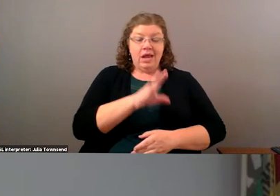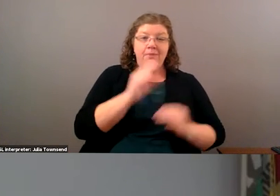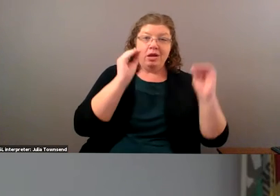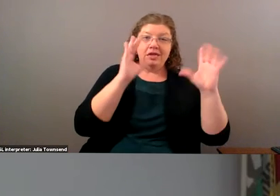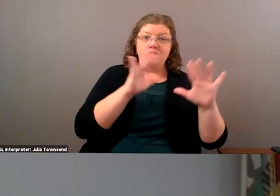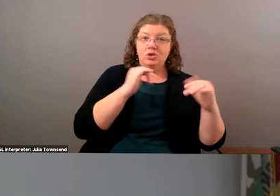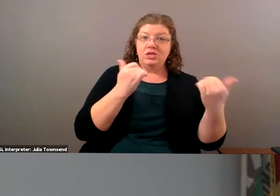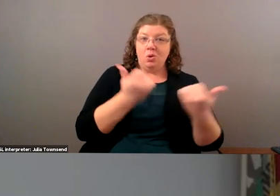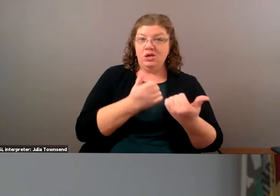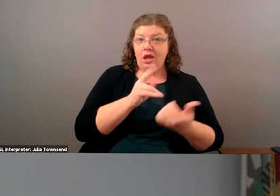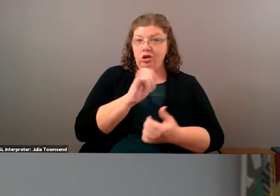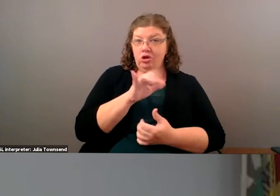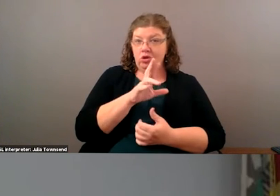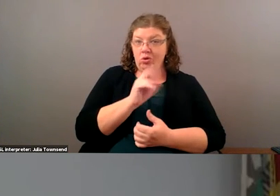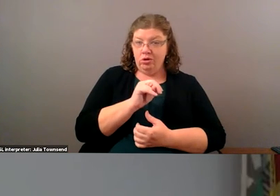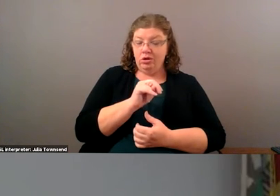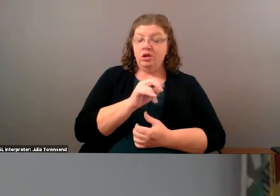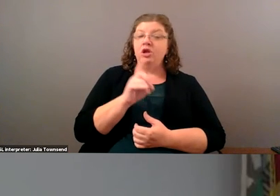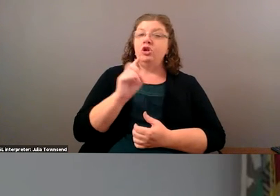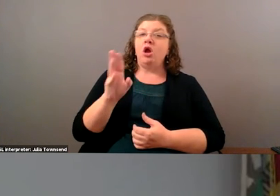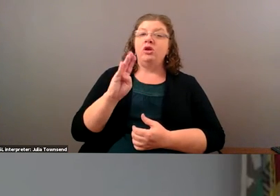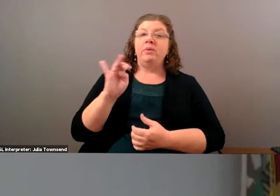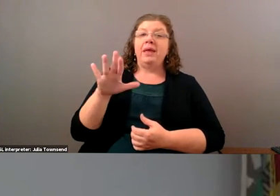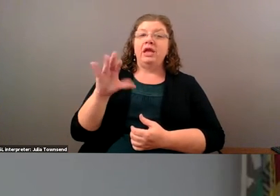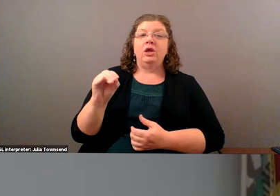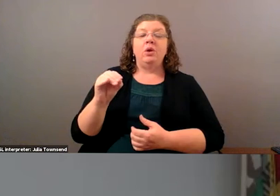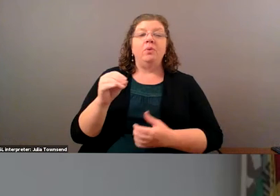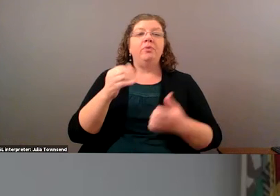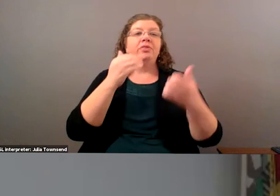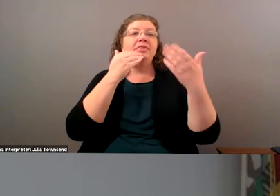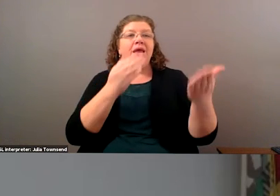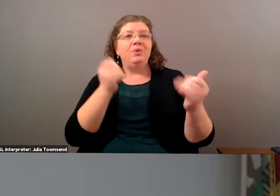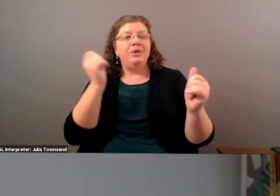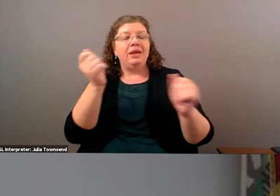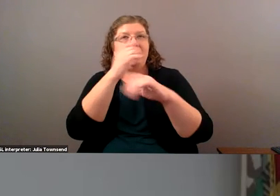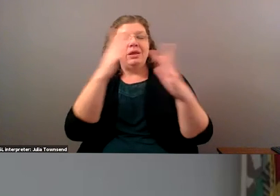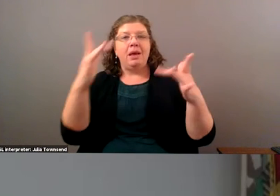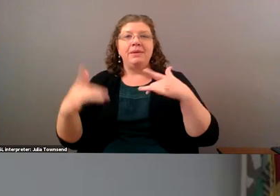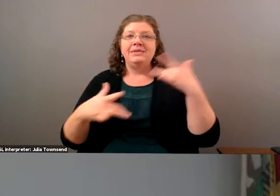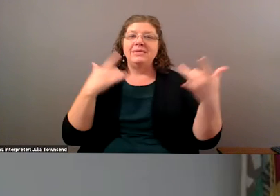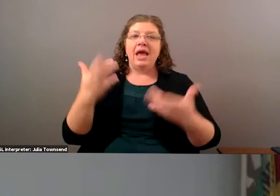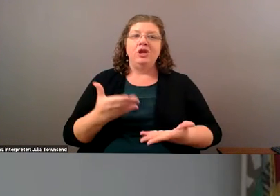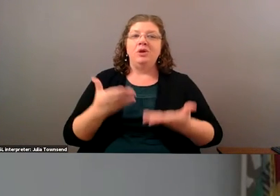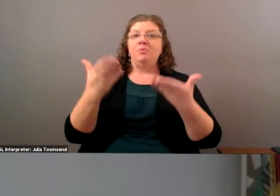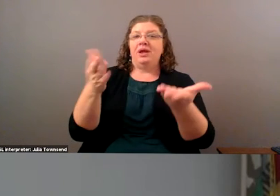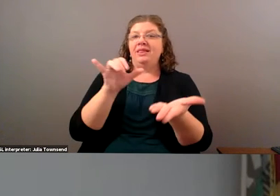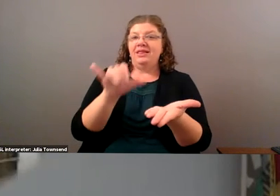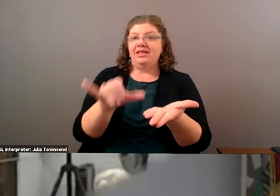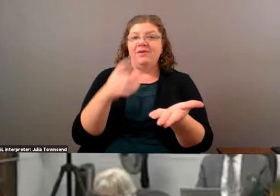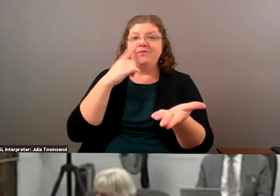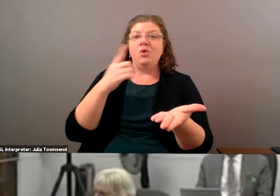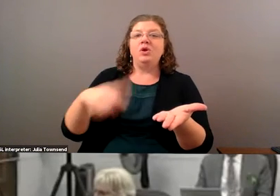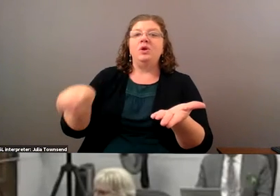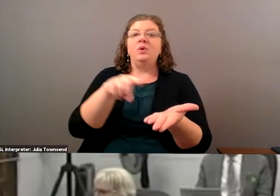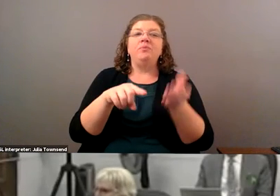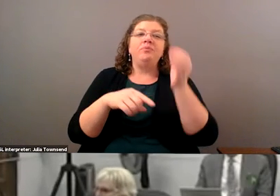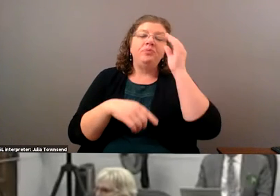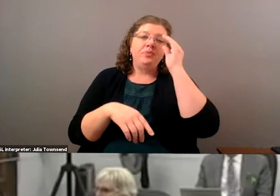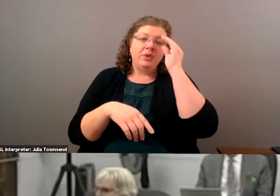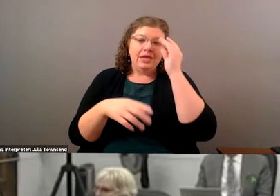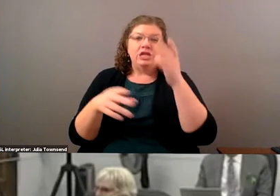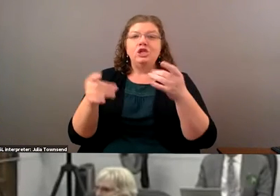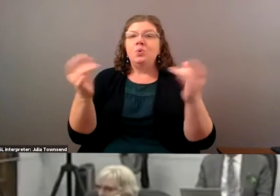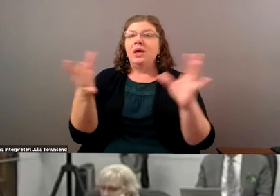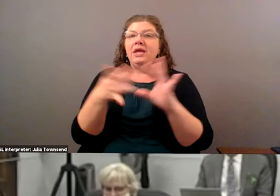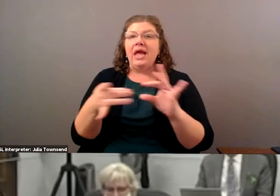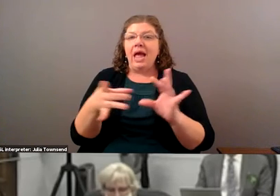ustedes se pueden imaginar, estoy muy entusiasmado de traer este asunto a su consideración. Solo un comentario breve acerca de este asunto.